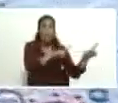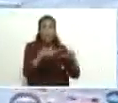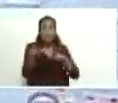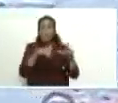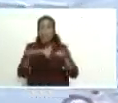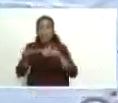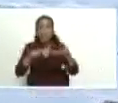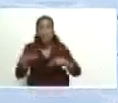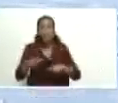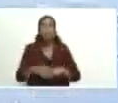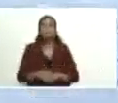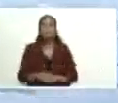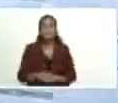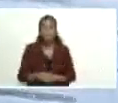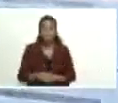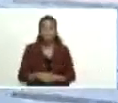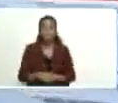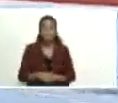estamos en